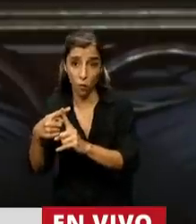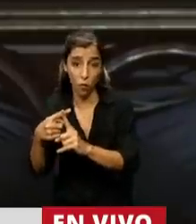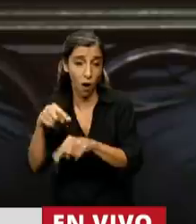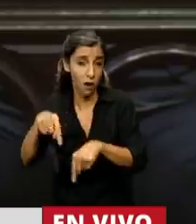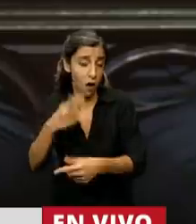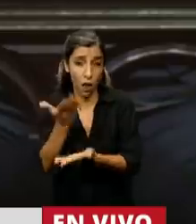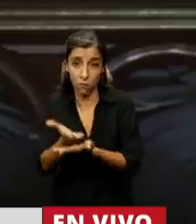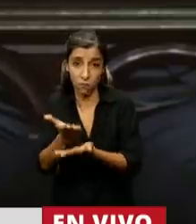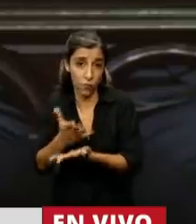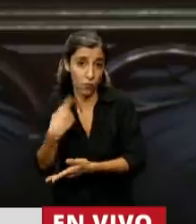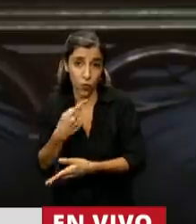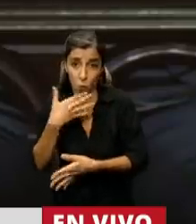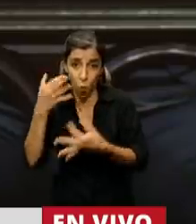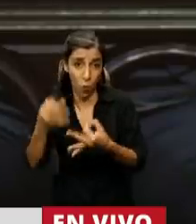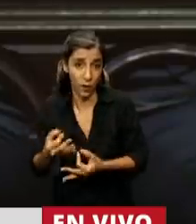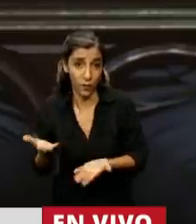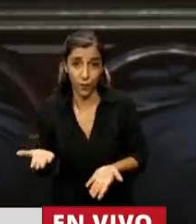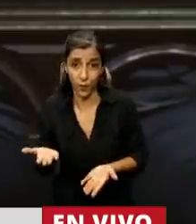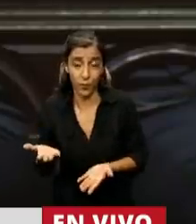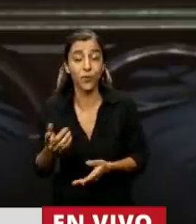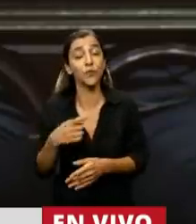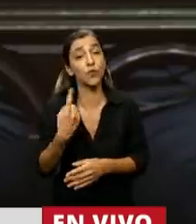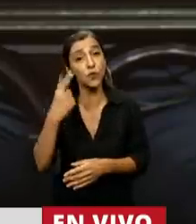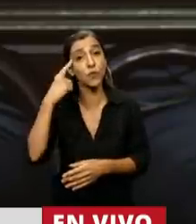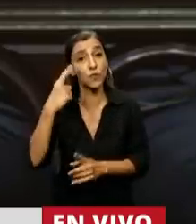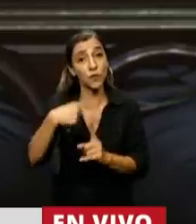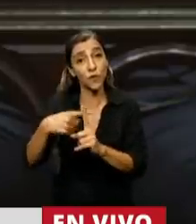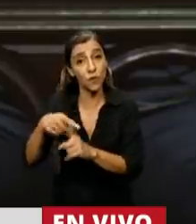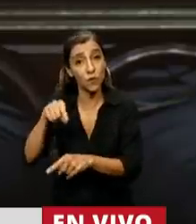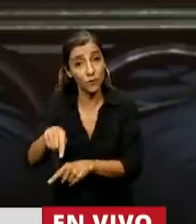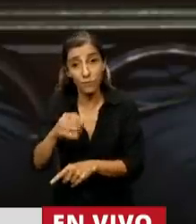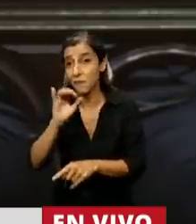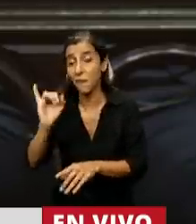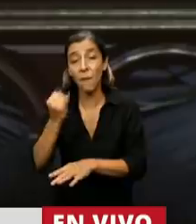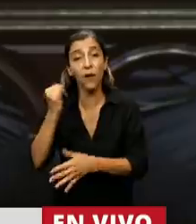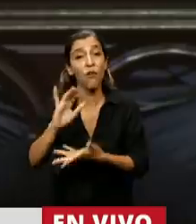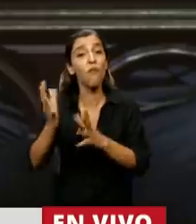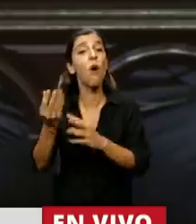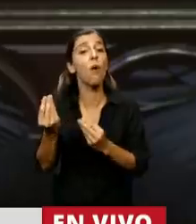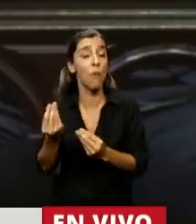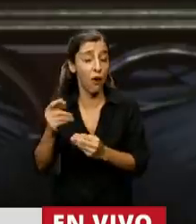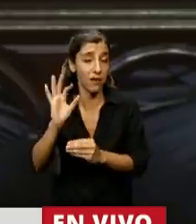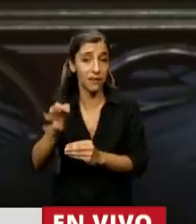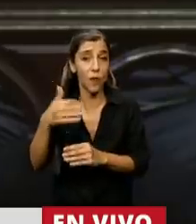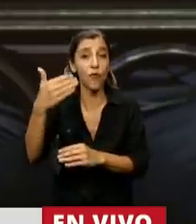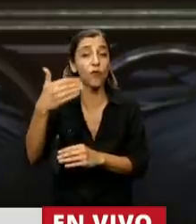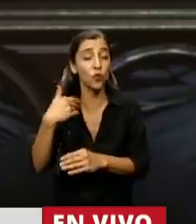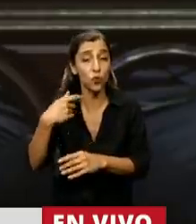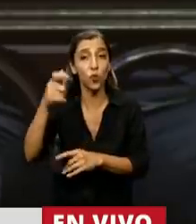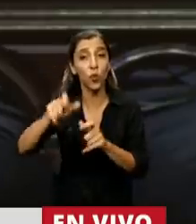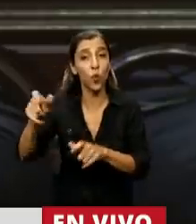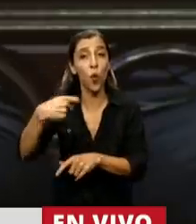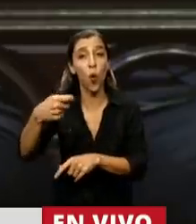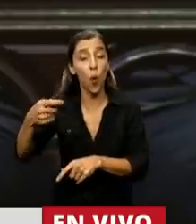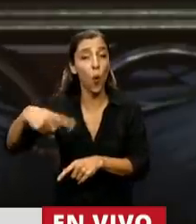que jubilados y jubiladas paulatinamente pudieran recuperar los ingresos que perdieron con el